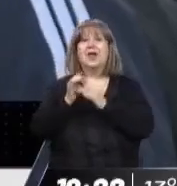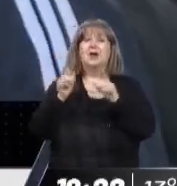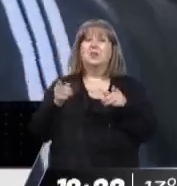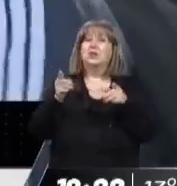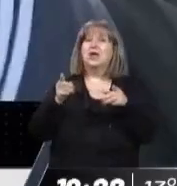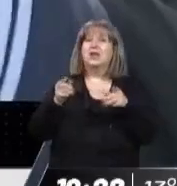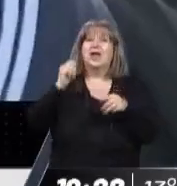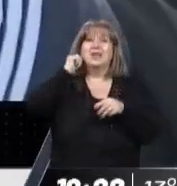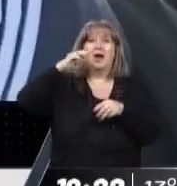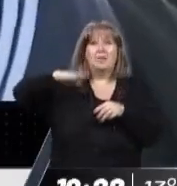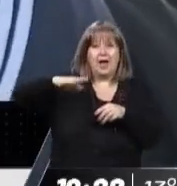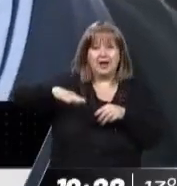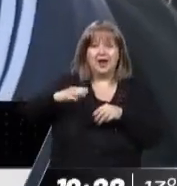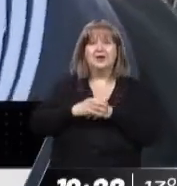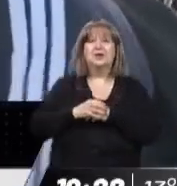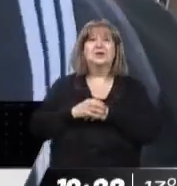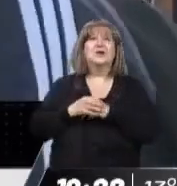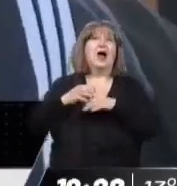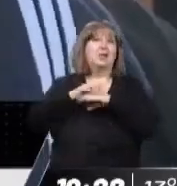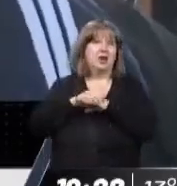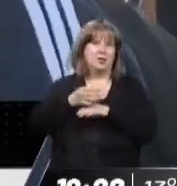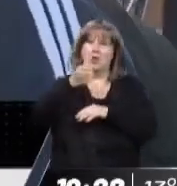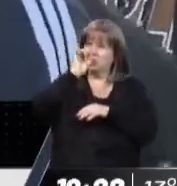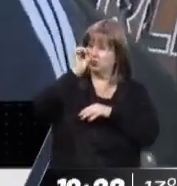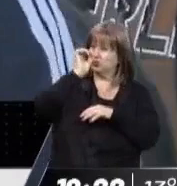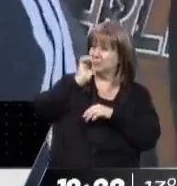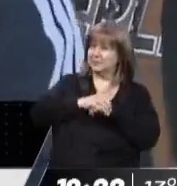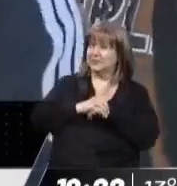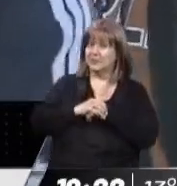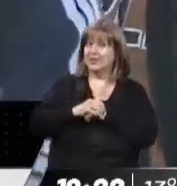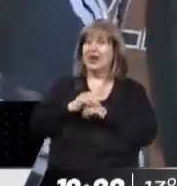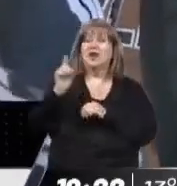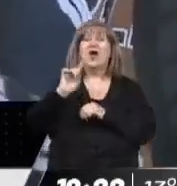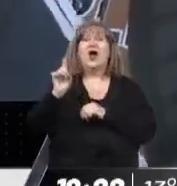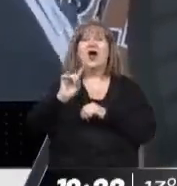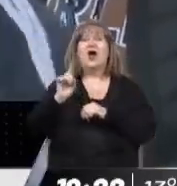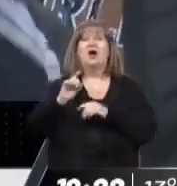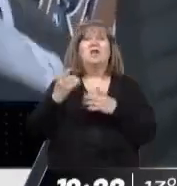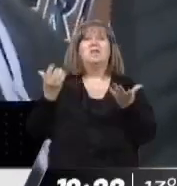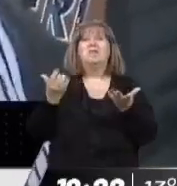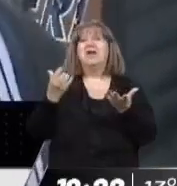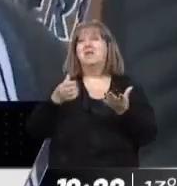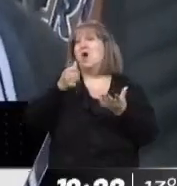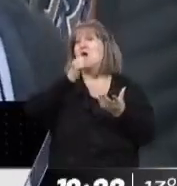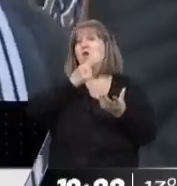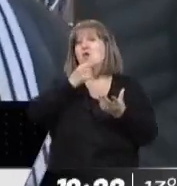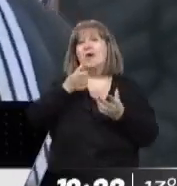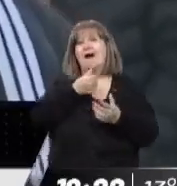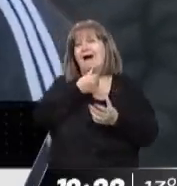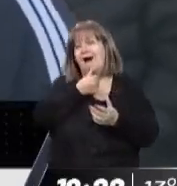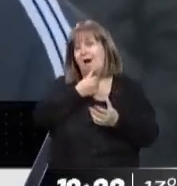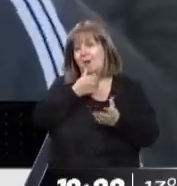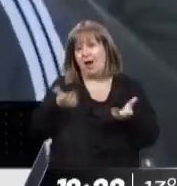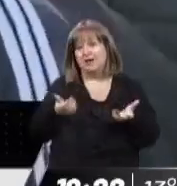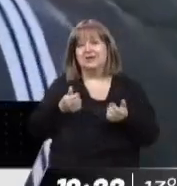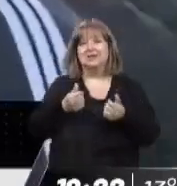adolescente menor de edad mendocino cuando sale con los amigos? ¿Toma o no? Ya no sé. No, tomen esto, fresco. Tomen esto. Juguito. O si no, agüita.